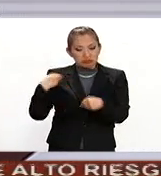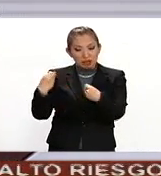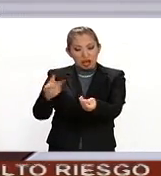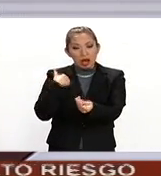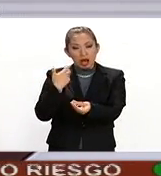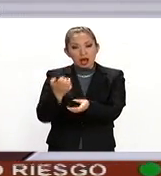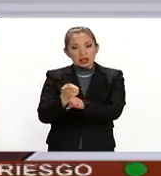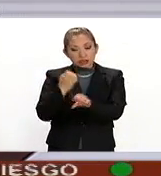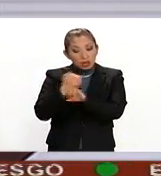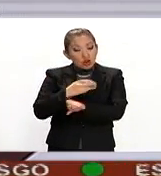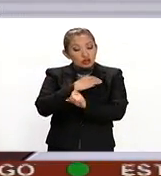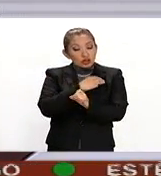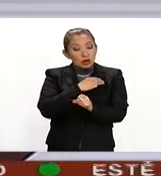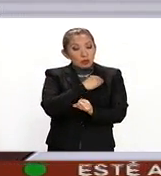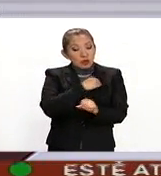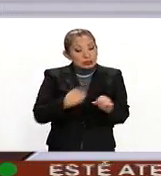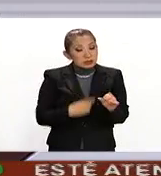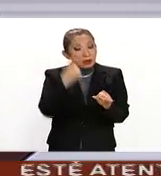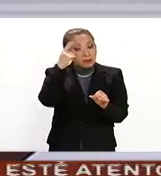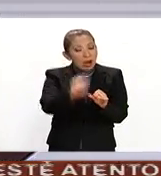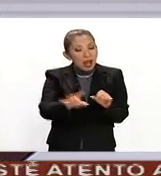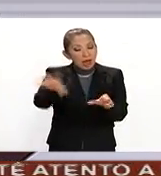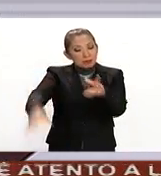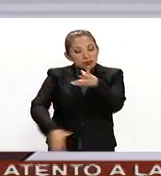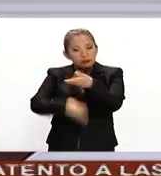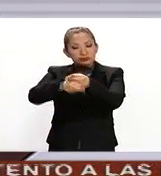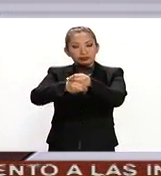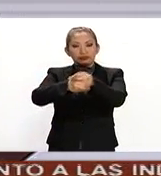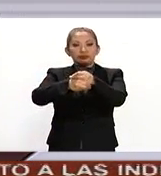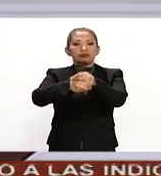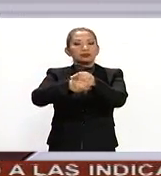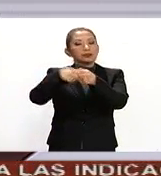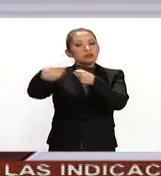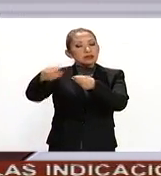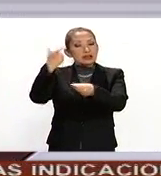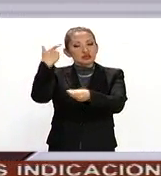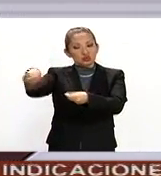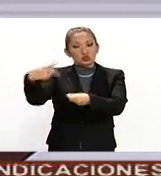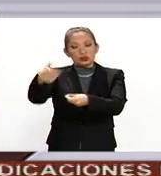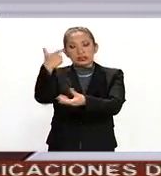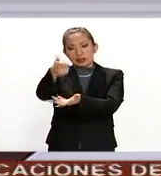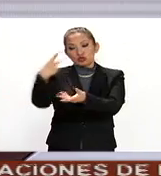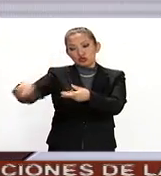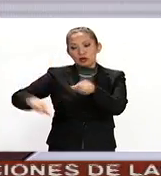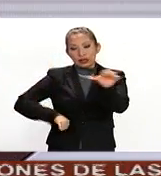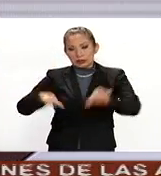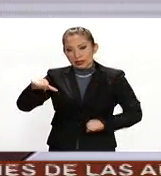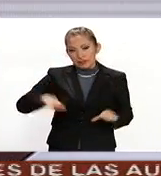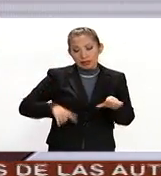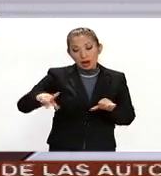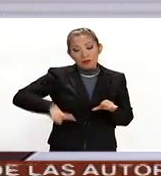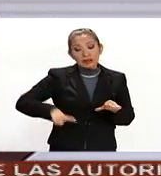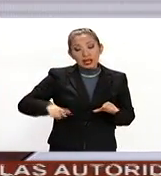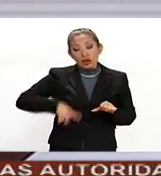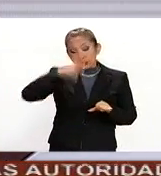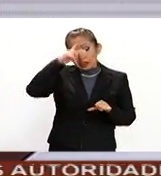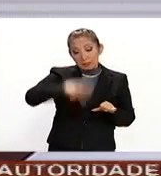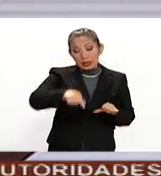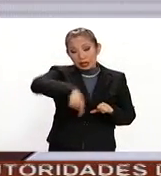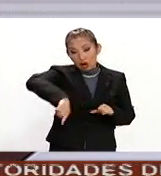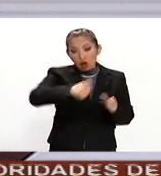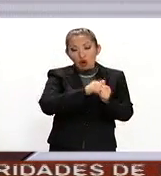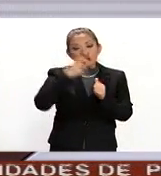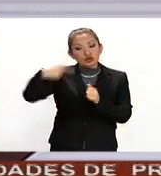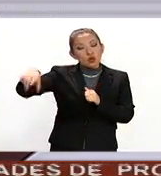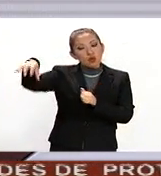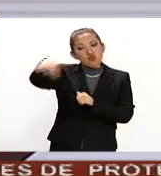a estados y municipios para complementar los recursos y las acciones que el Gobierno de la República, a través